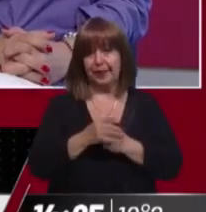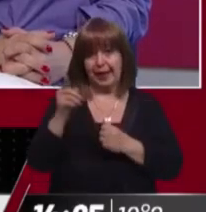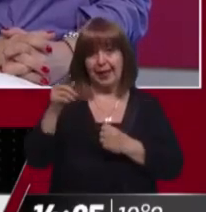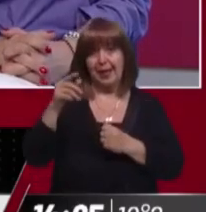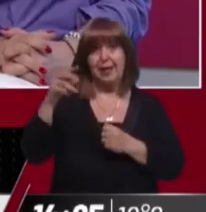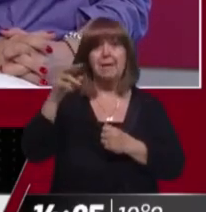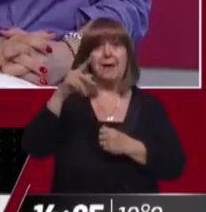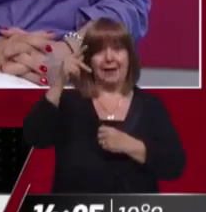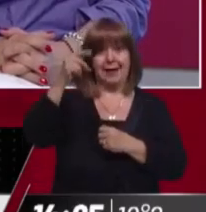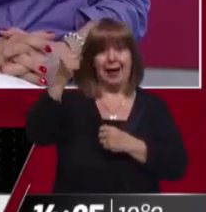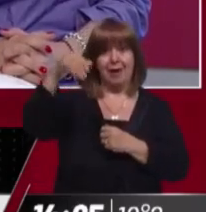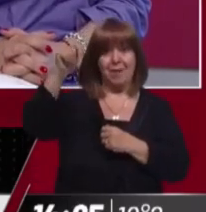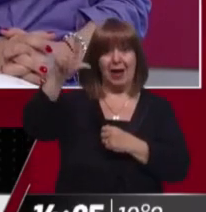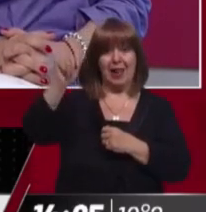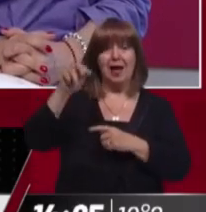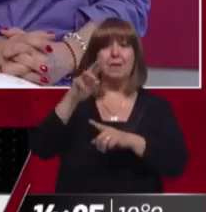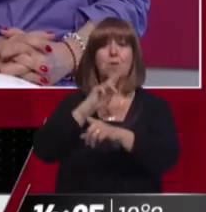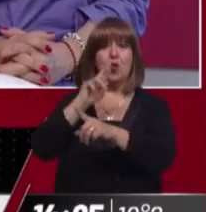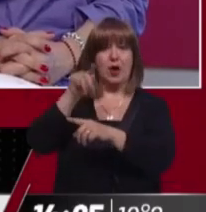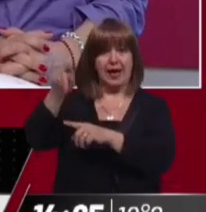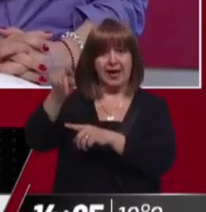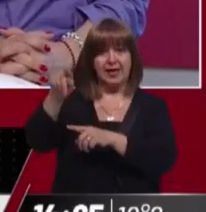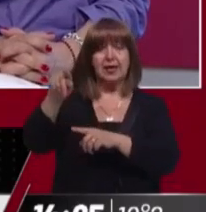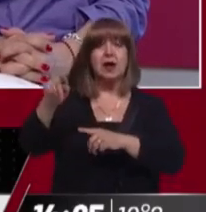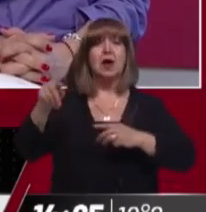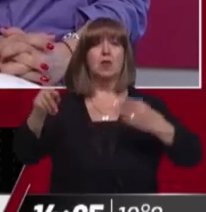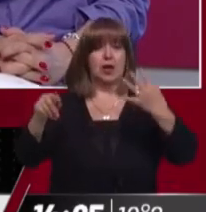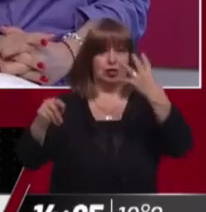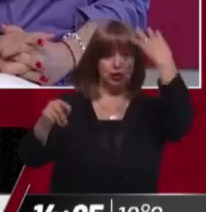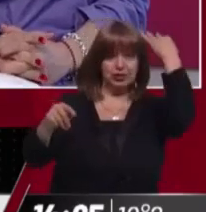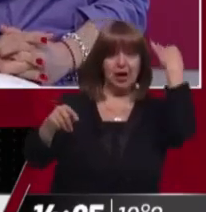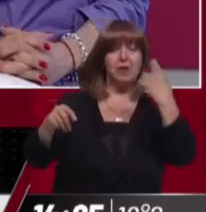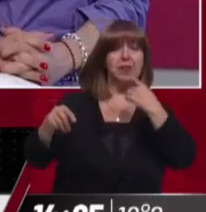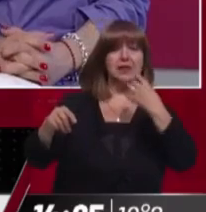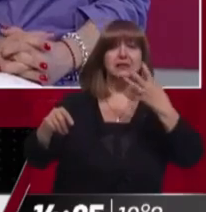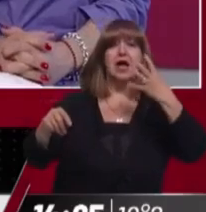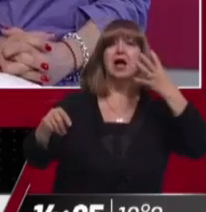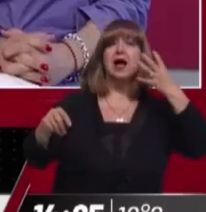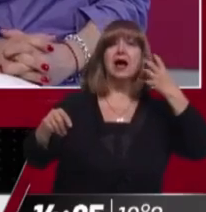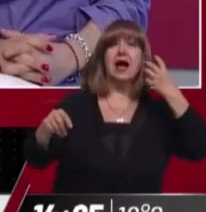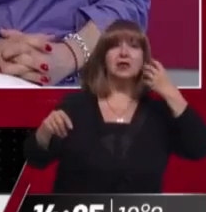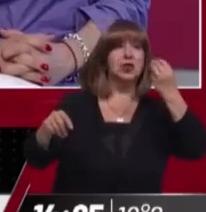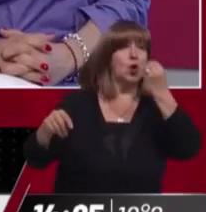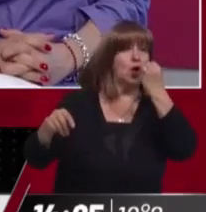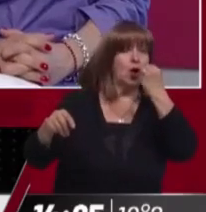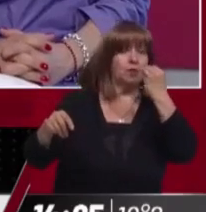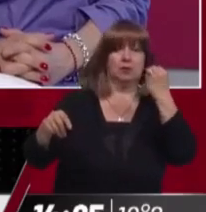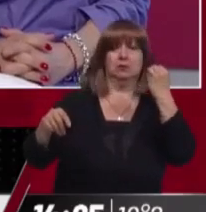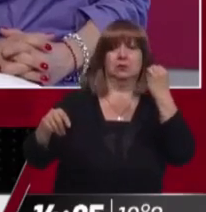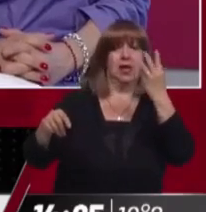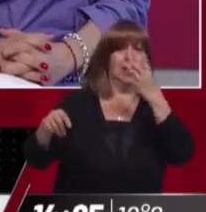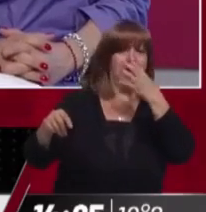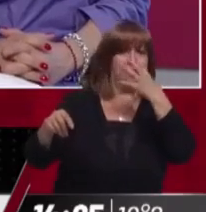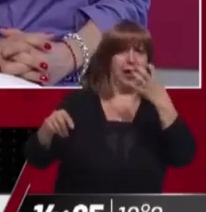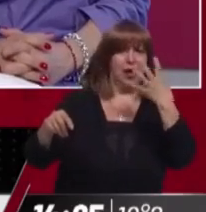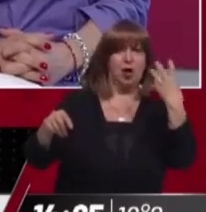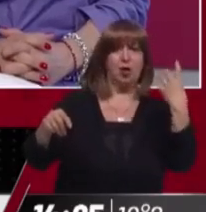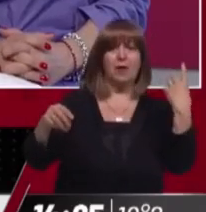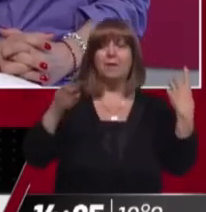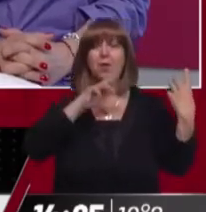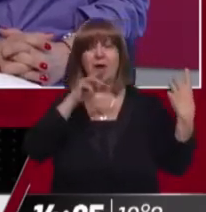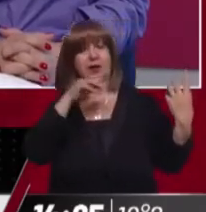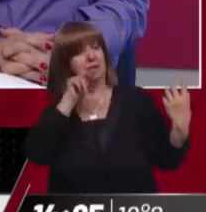bueno cala en uno de los tramos del debate cuando Trump dice esto de que se estaban comiendo los gatos y los perros se empezó a